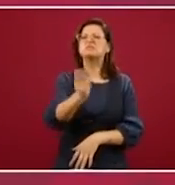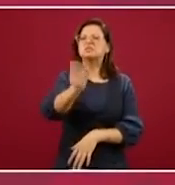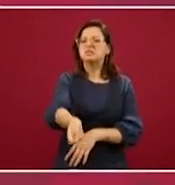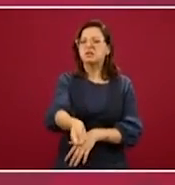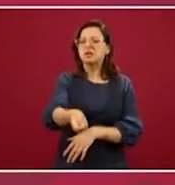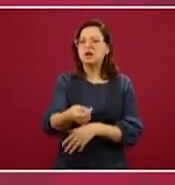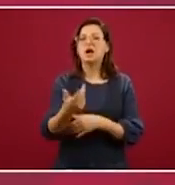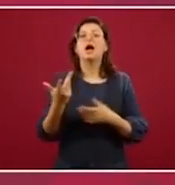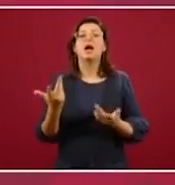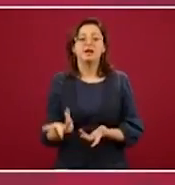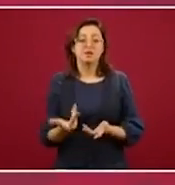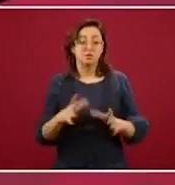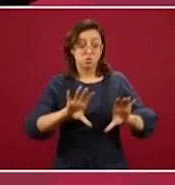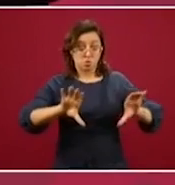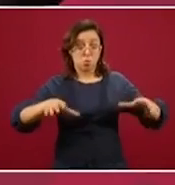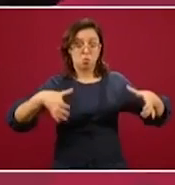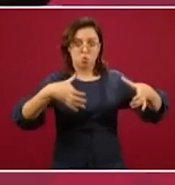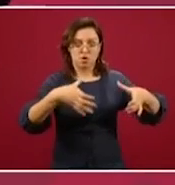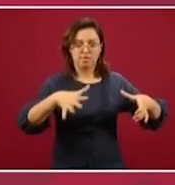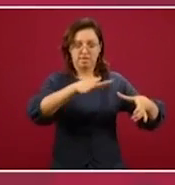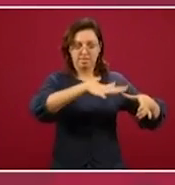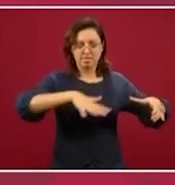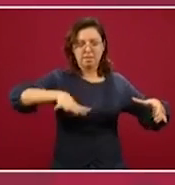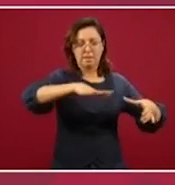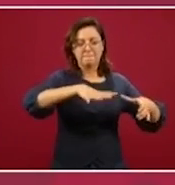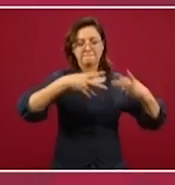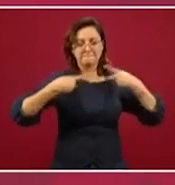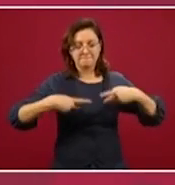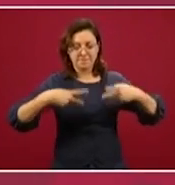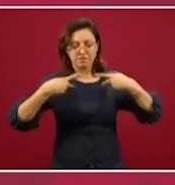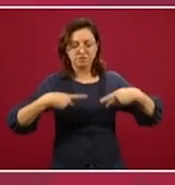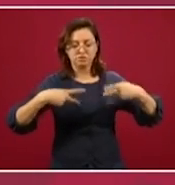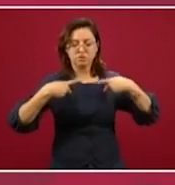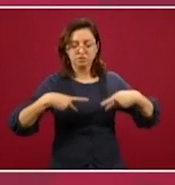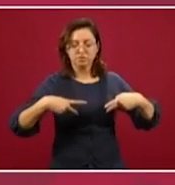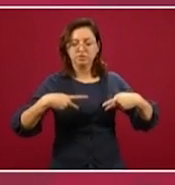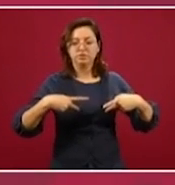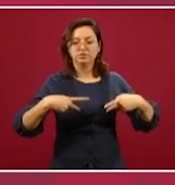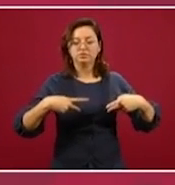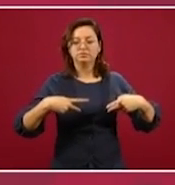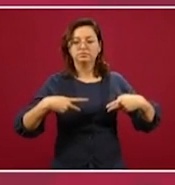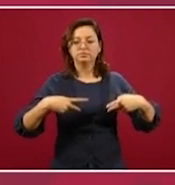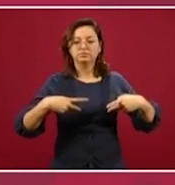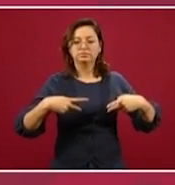con mayor población que las que están